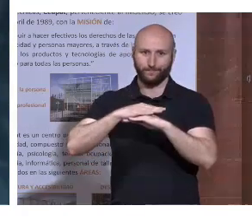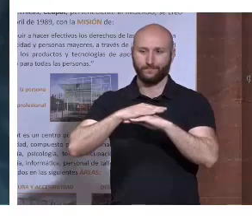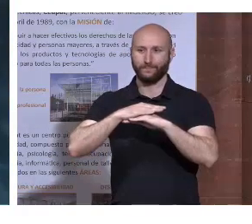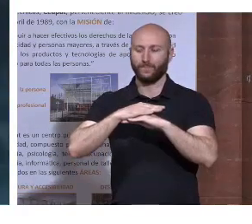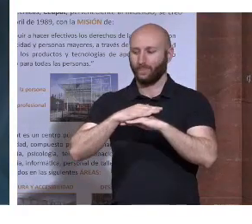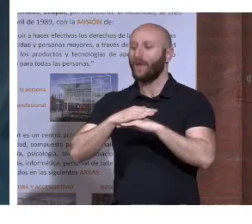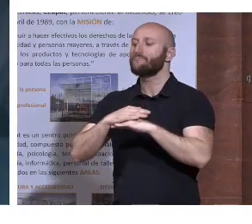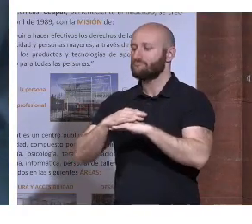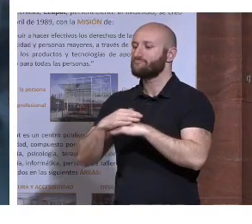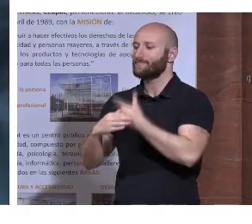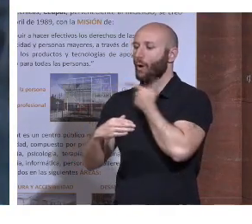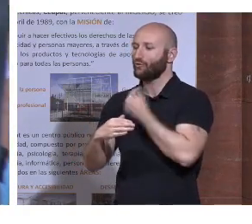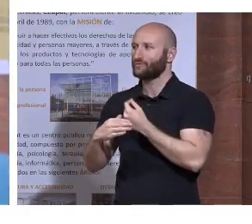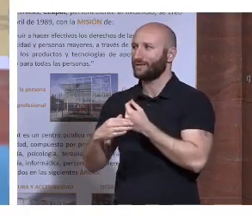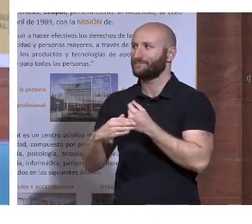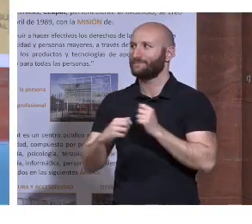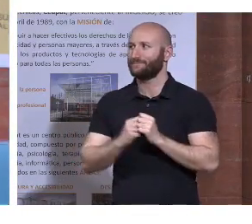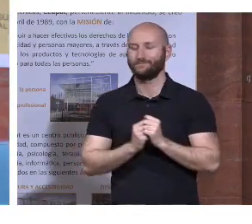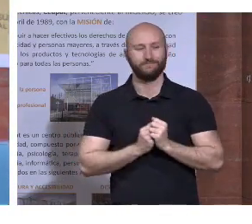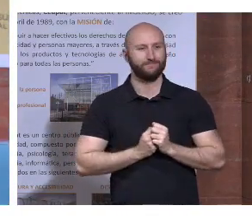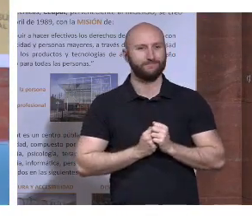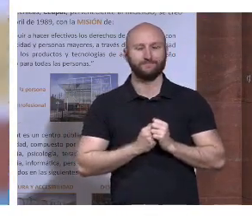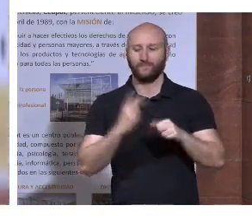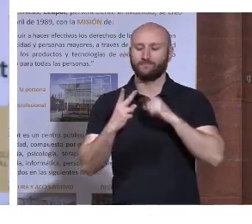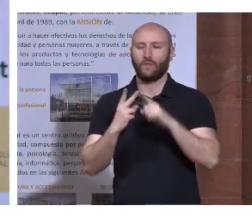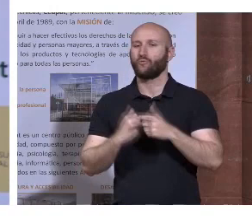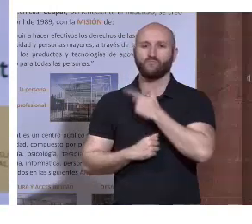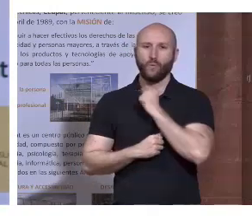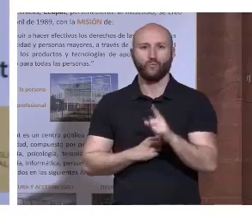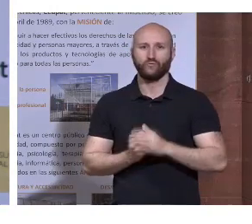Me gusta. Me gusta. Bueno, no me gusta.